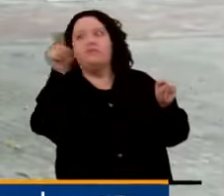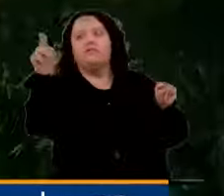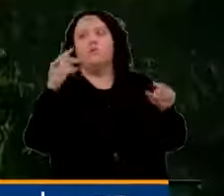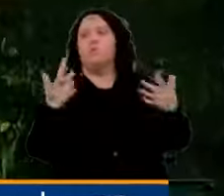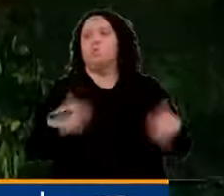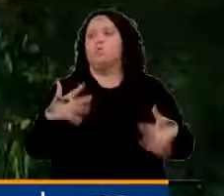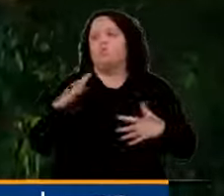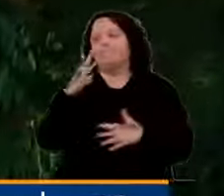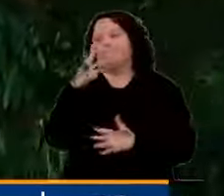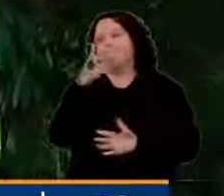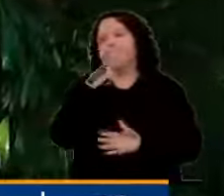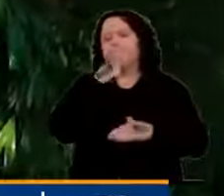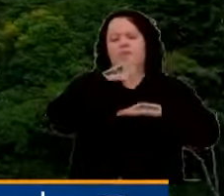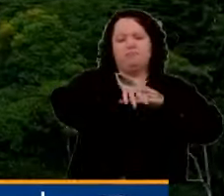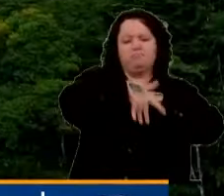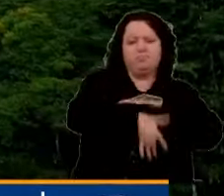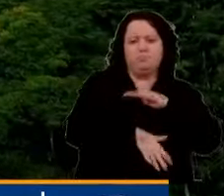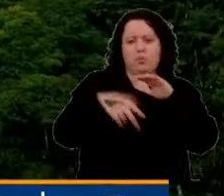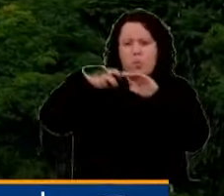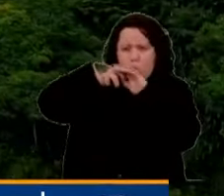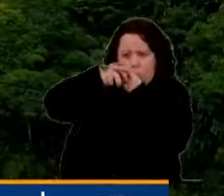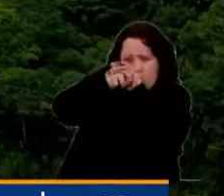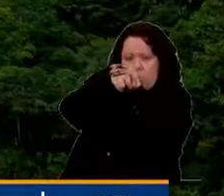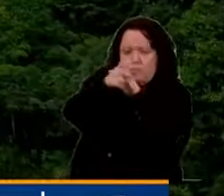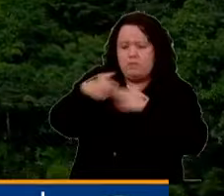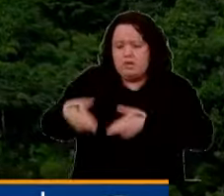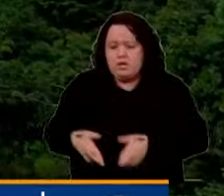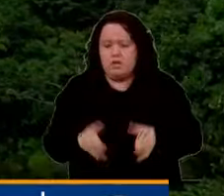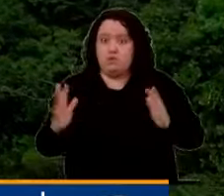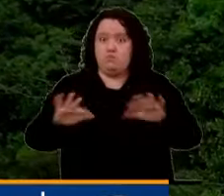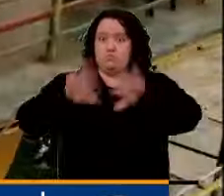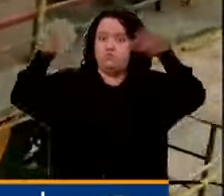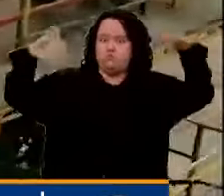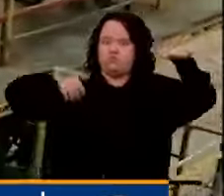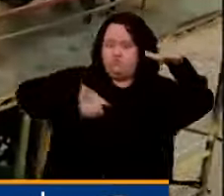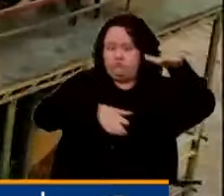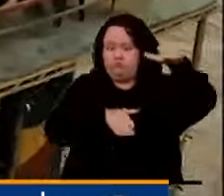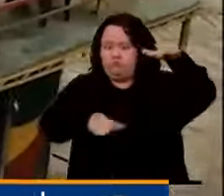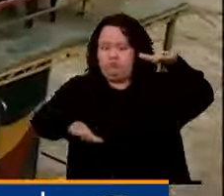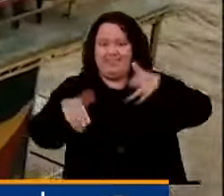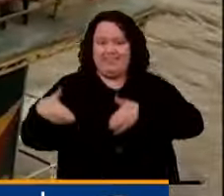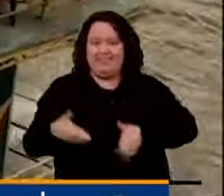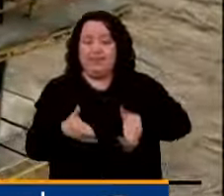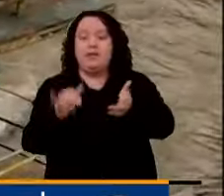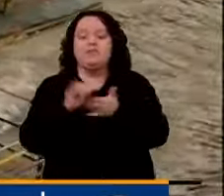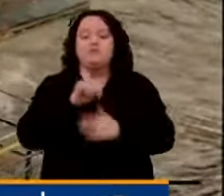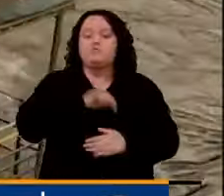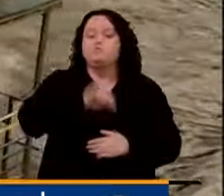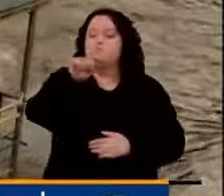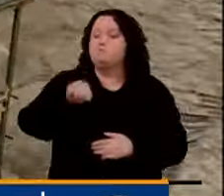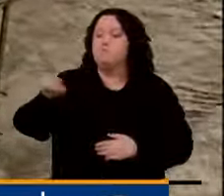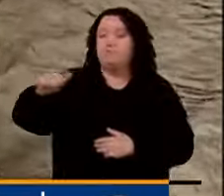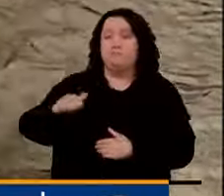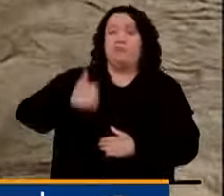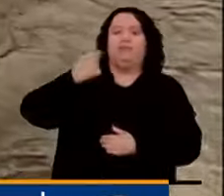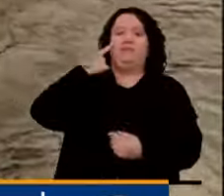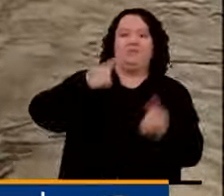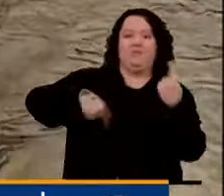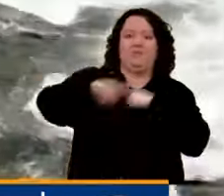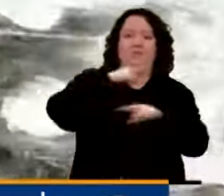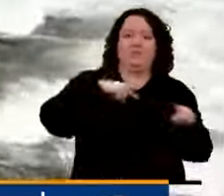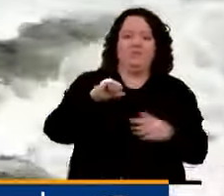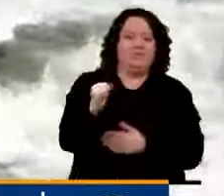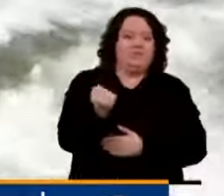lindo. Cascadas, cuevas y ríos que atraviesan montañas son algunos de los lugares que por estos días aprovechan turistas y amantes